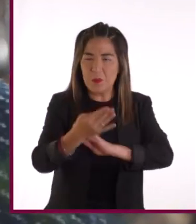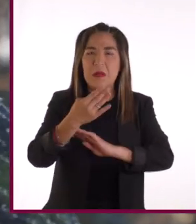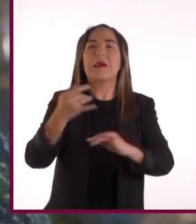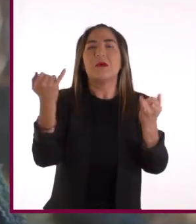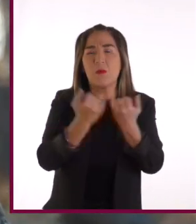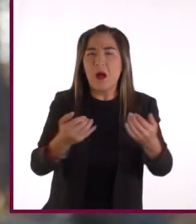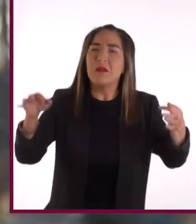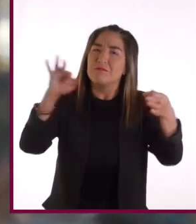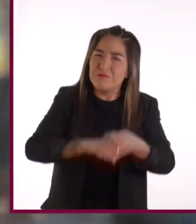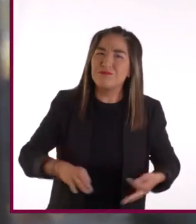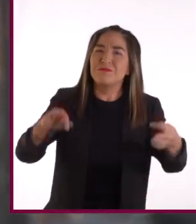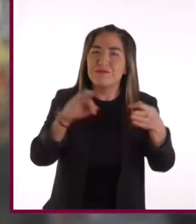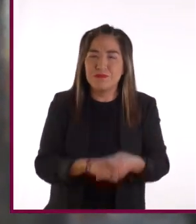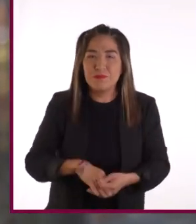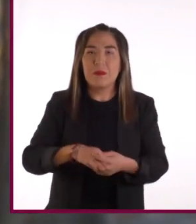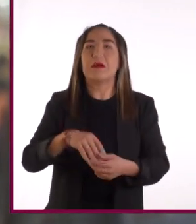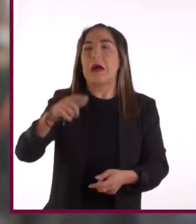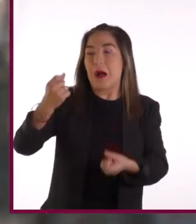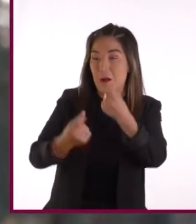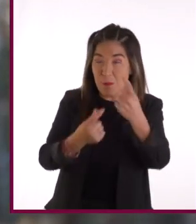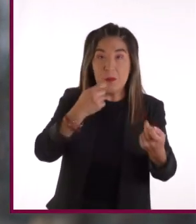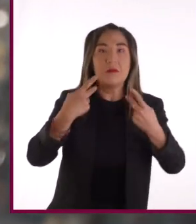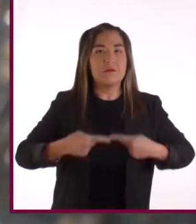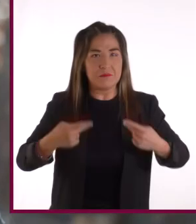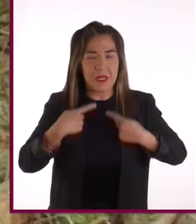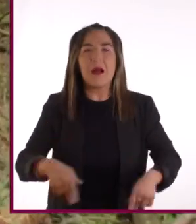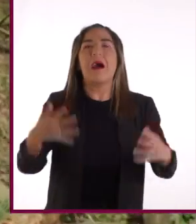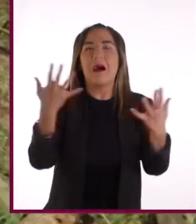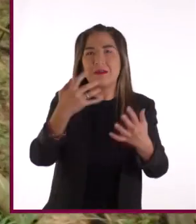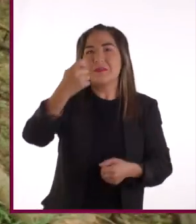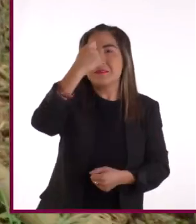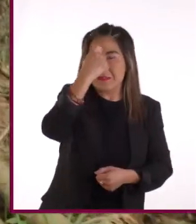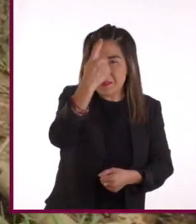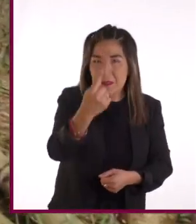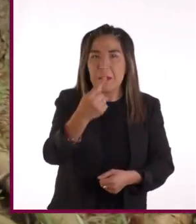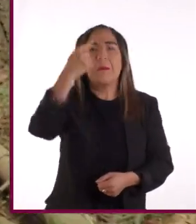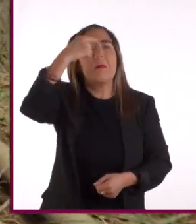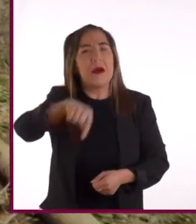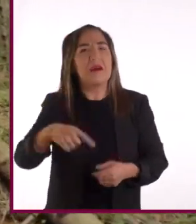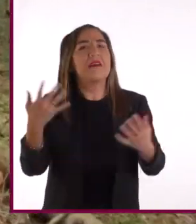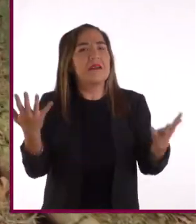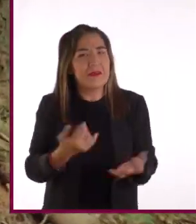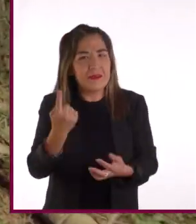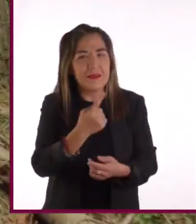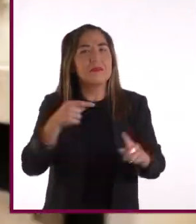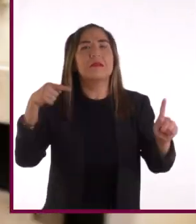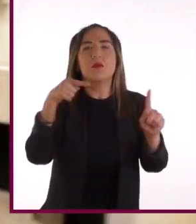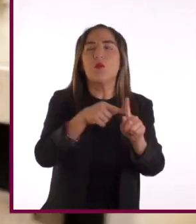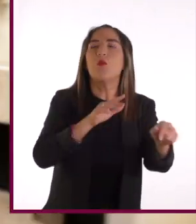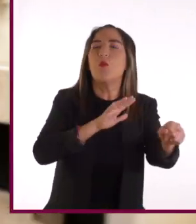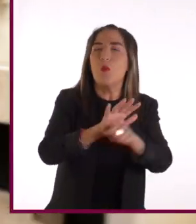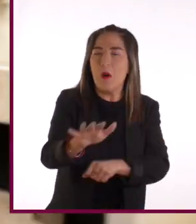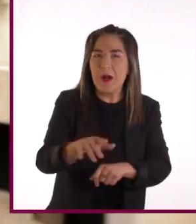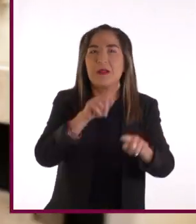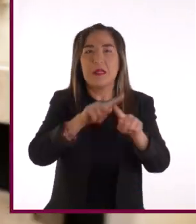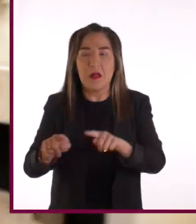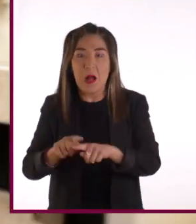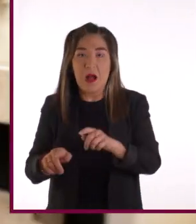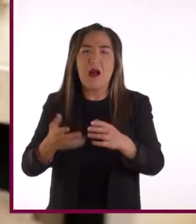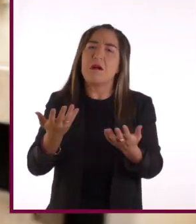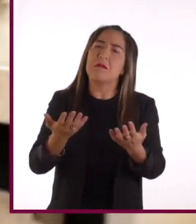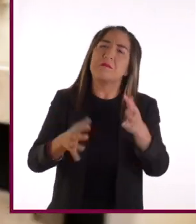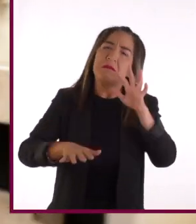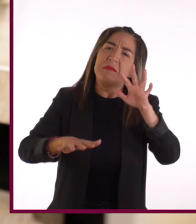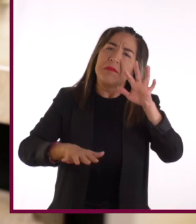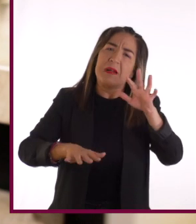para ciertas cosas y en muchas ocasiones las hemos creado específicamente con un fin, ¿no? A veces no, a veces